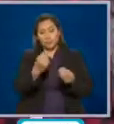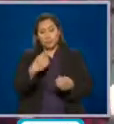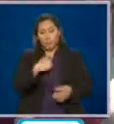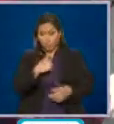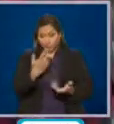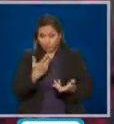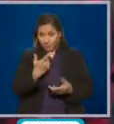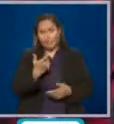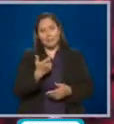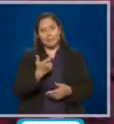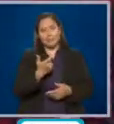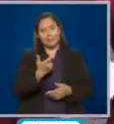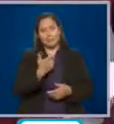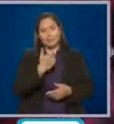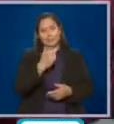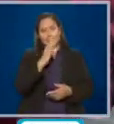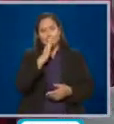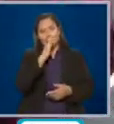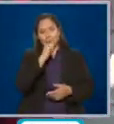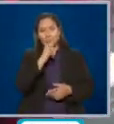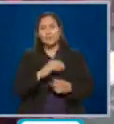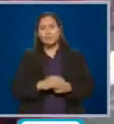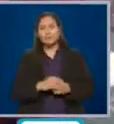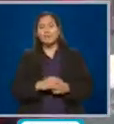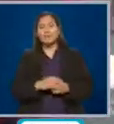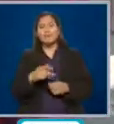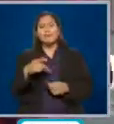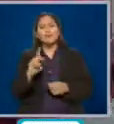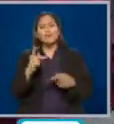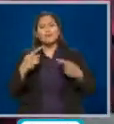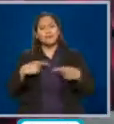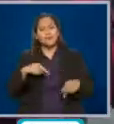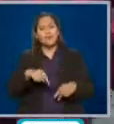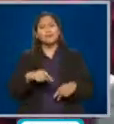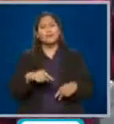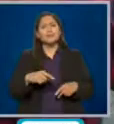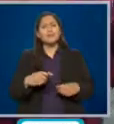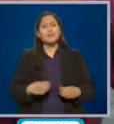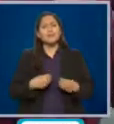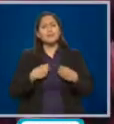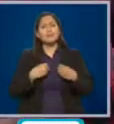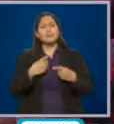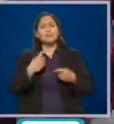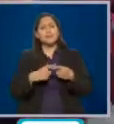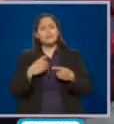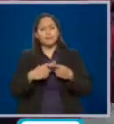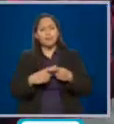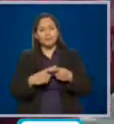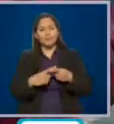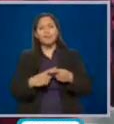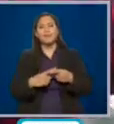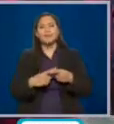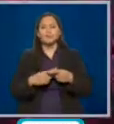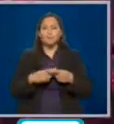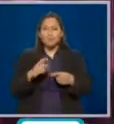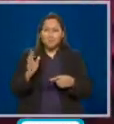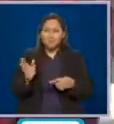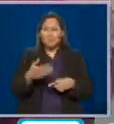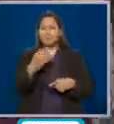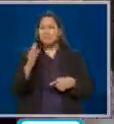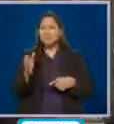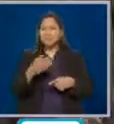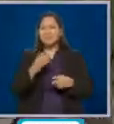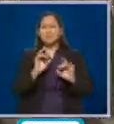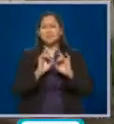hacerlo, no hubiéramos podido. Oiga, ¿y qué personajes aquí han vivido, han pasado? ¿Qué